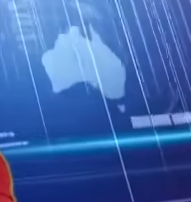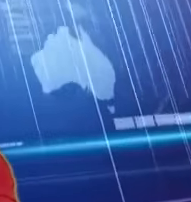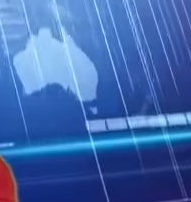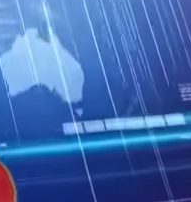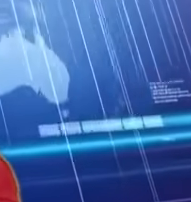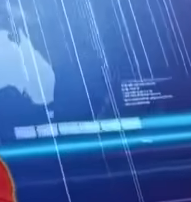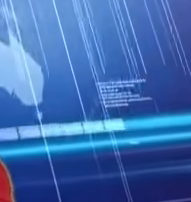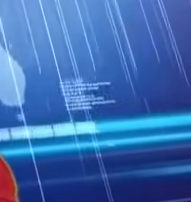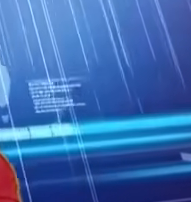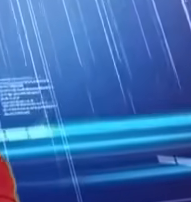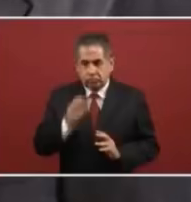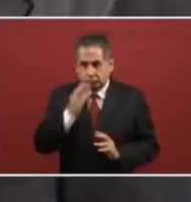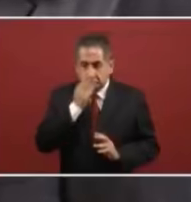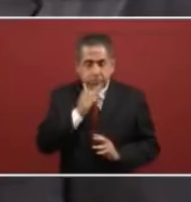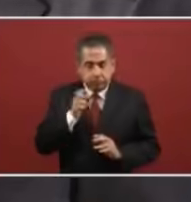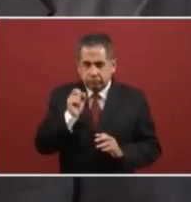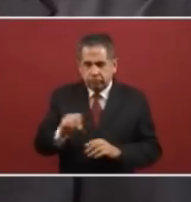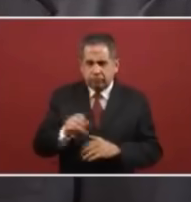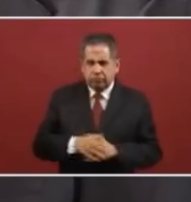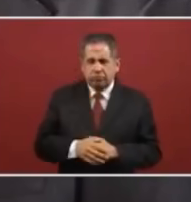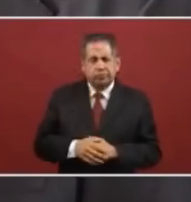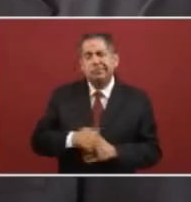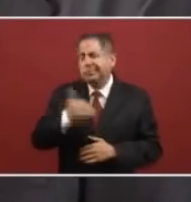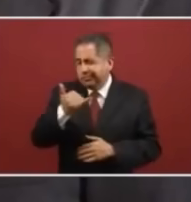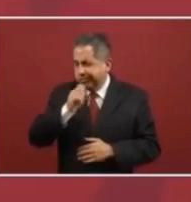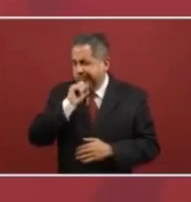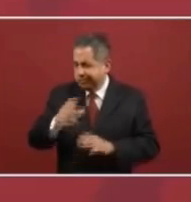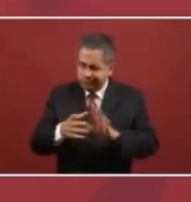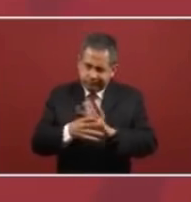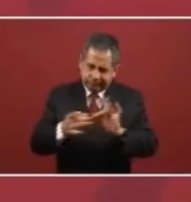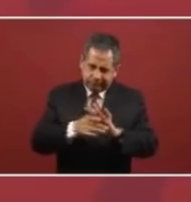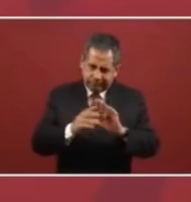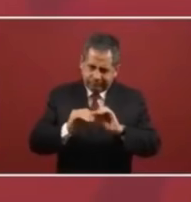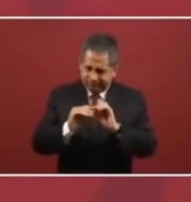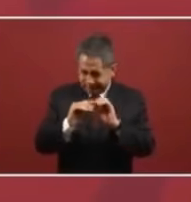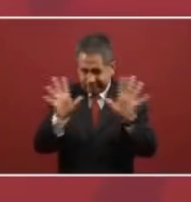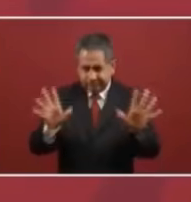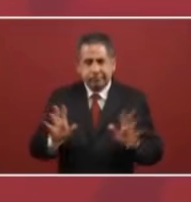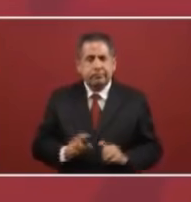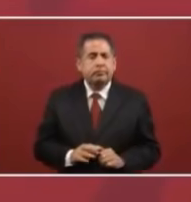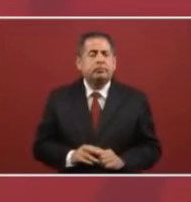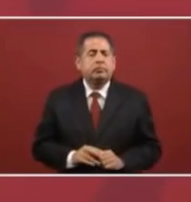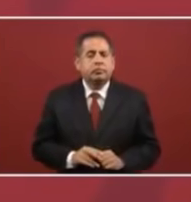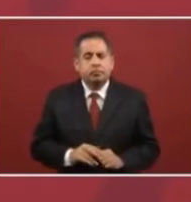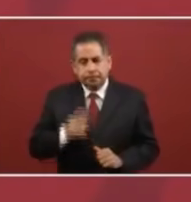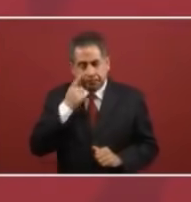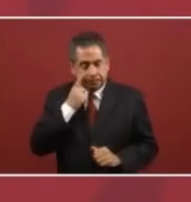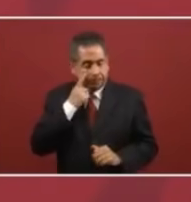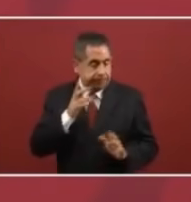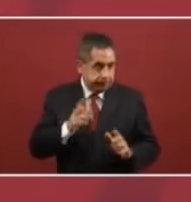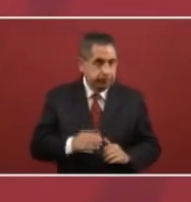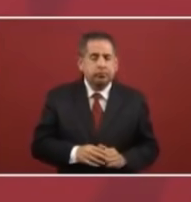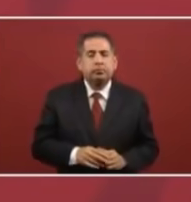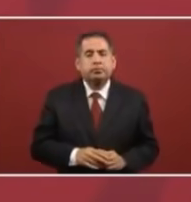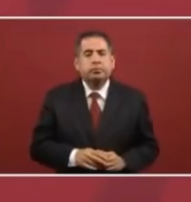Ebrard, es el presidente. Aquí también quiero aclarar. Miren,